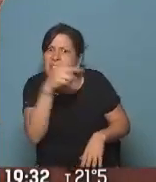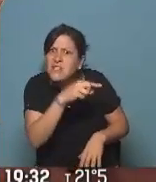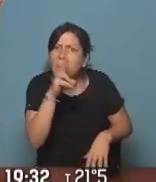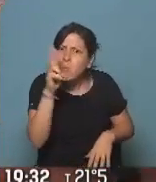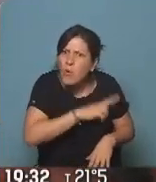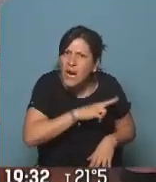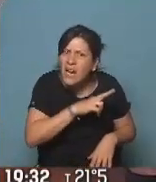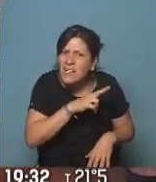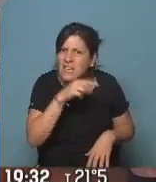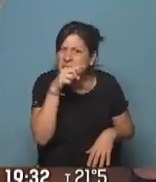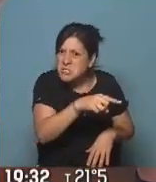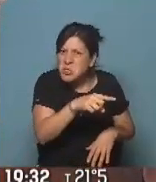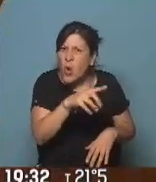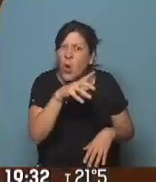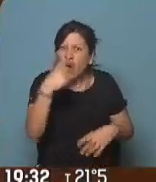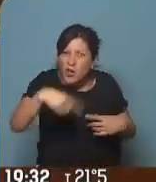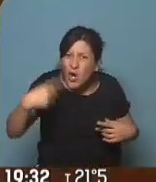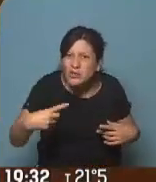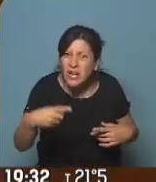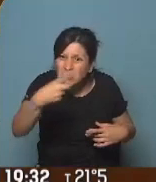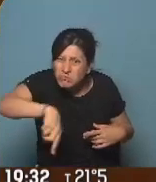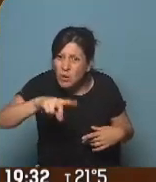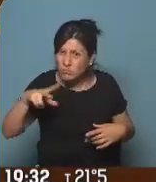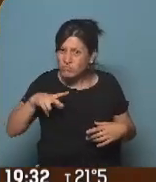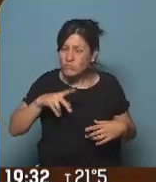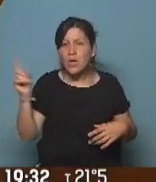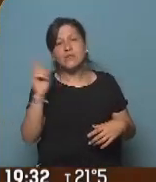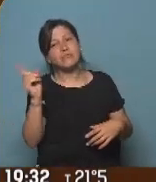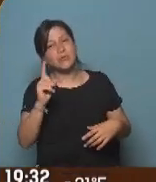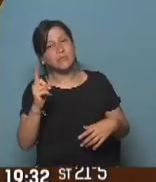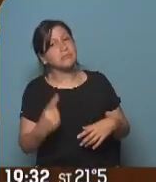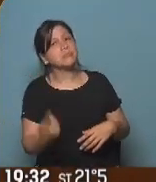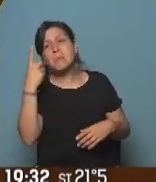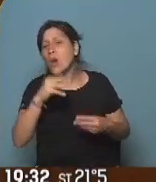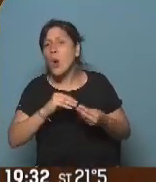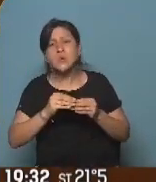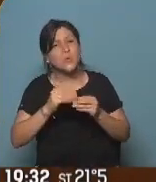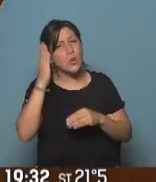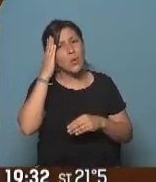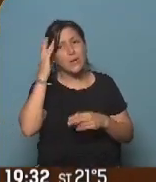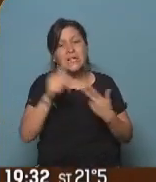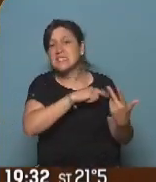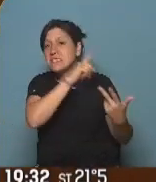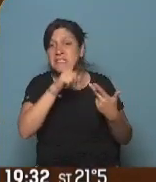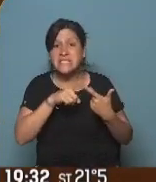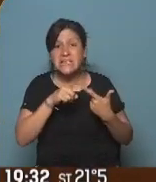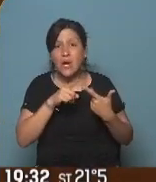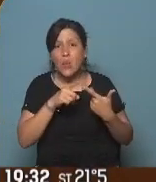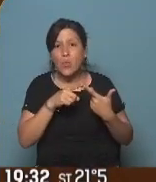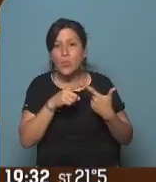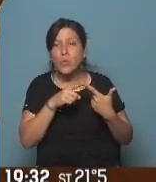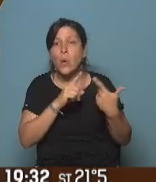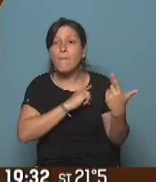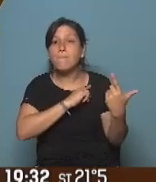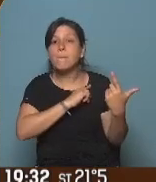no vamos a poder evitarlo en primer lugar una cuestión cultural en segundo lugar el poder